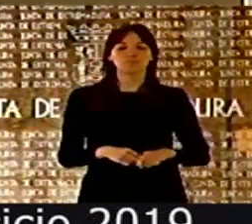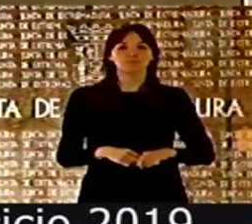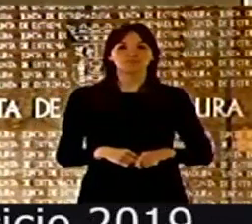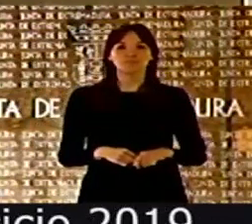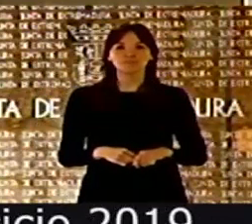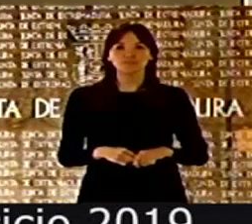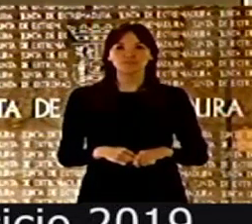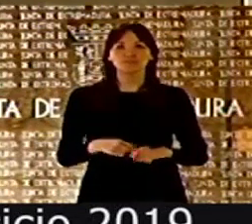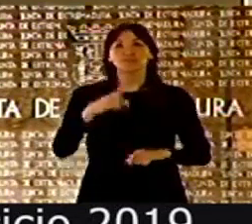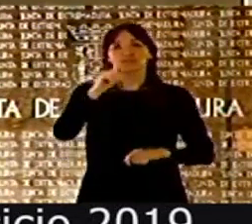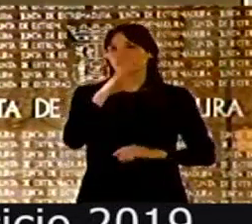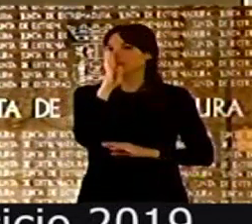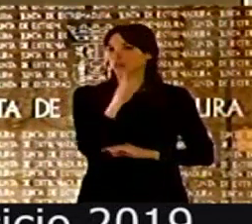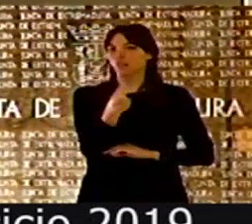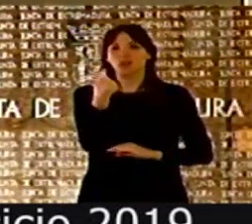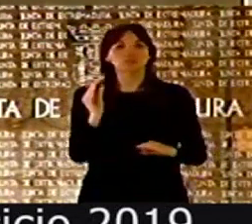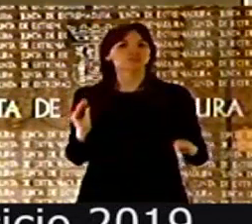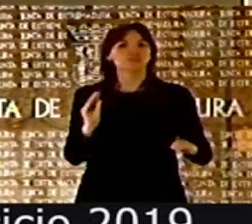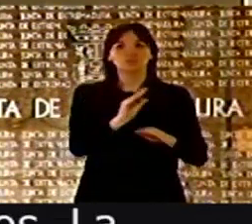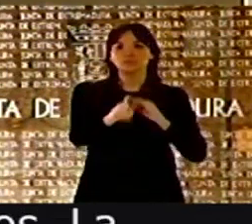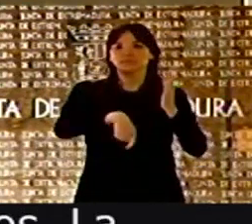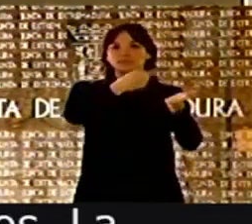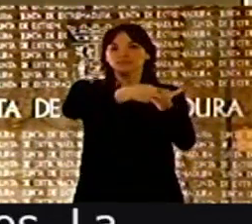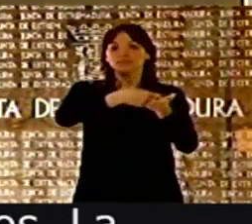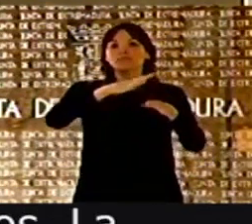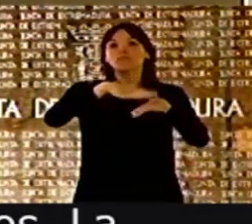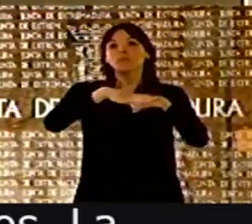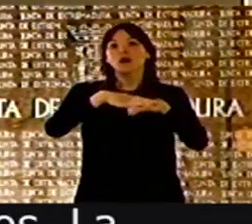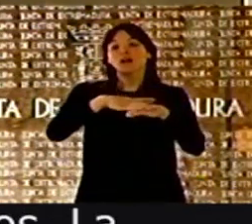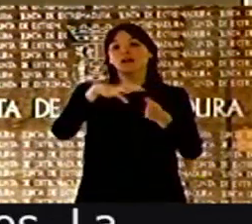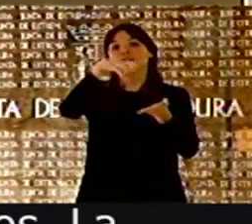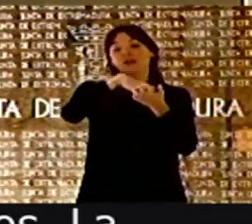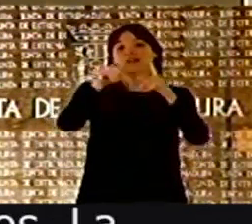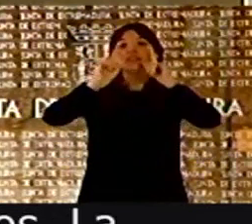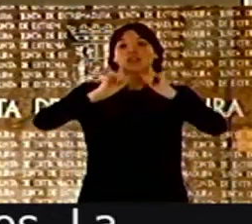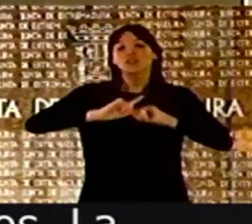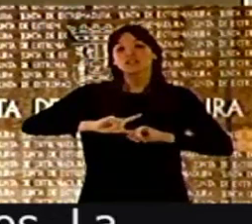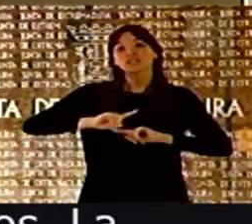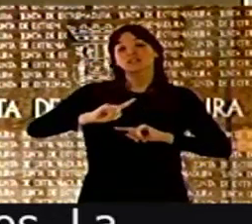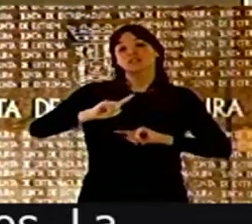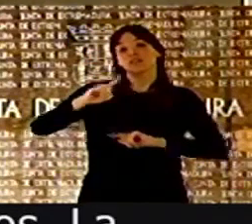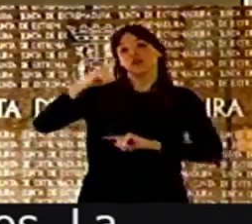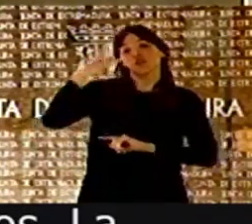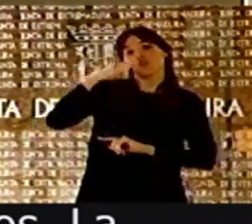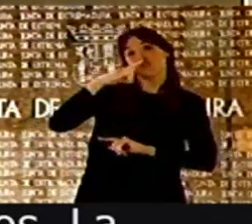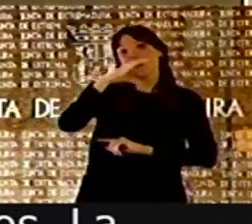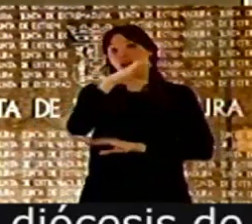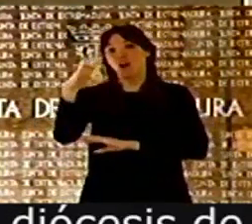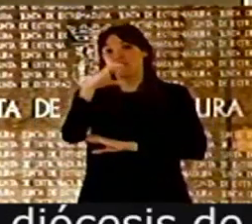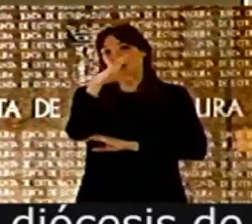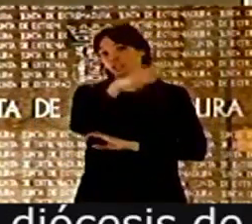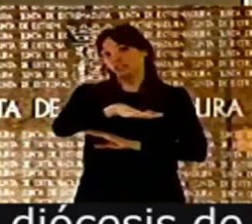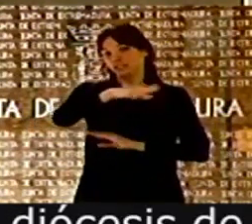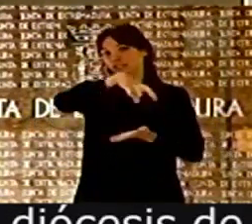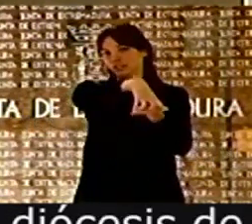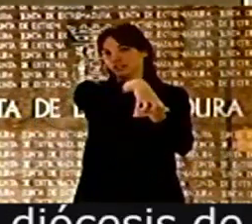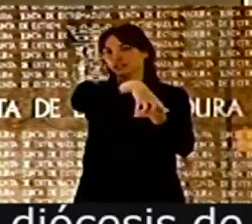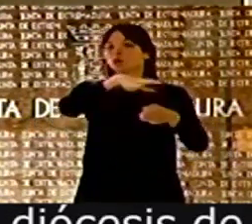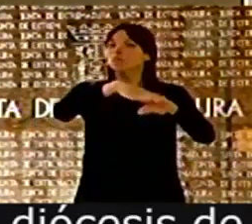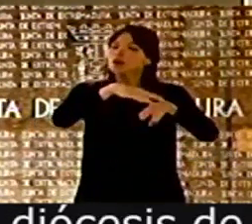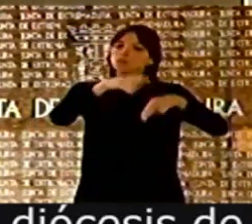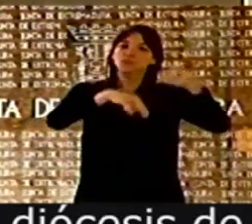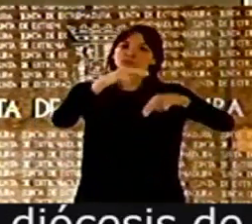La concesión directa de una subvención para la diócesis de Coria Cáceres, con el objeto de ejecutar las obras